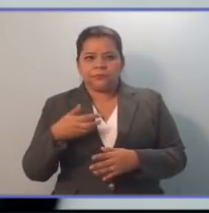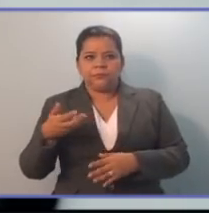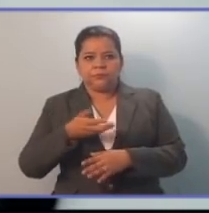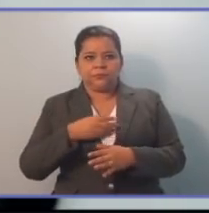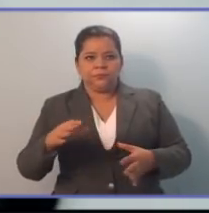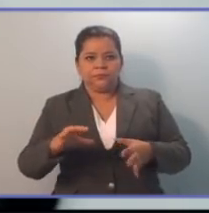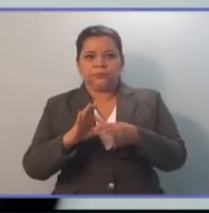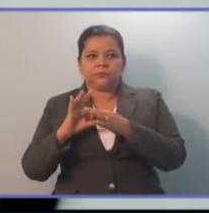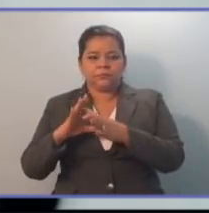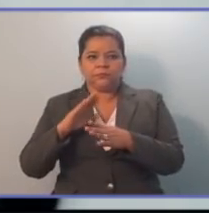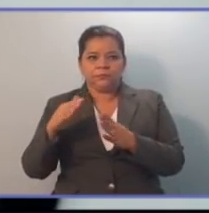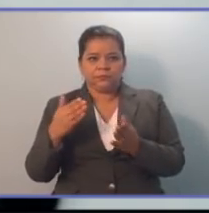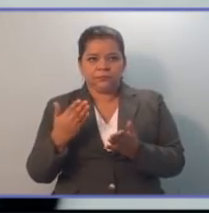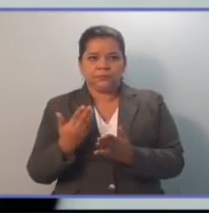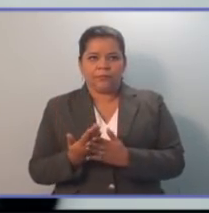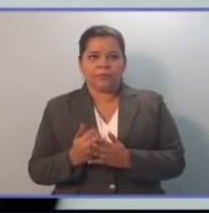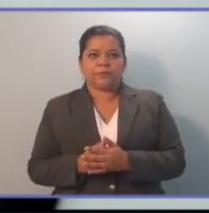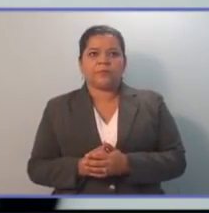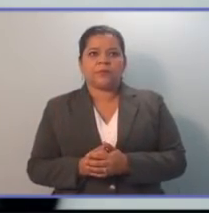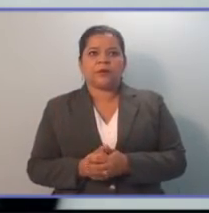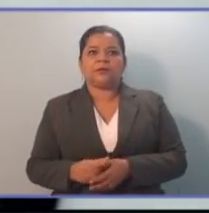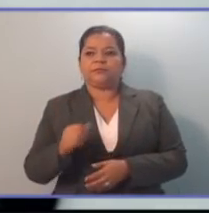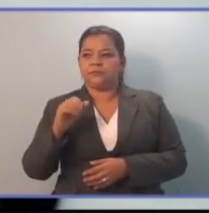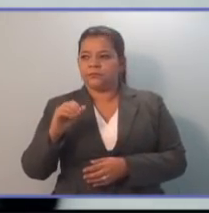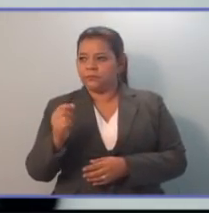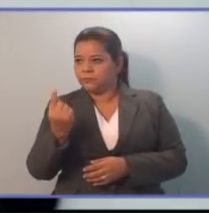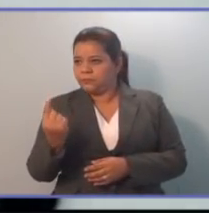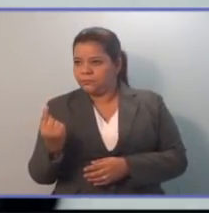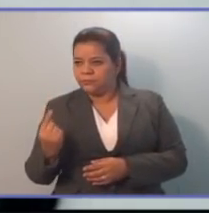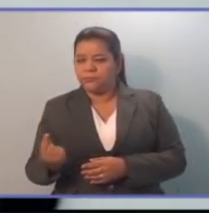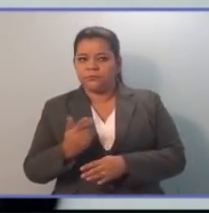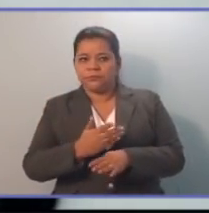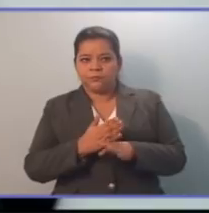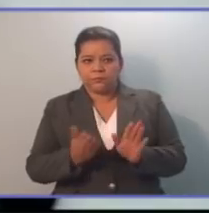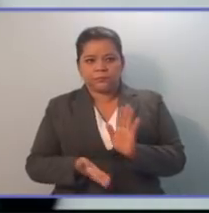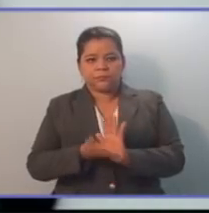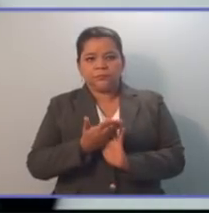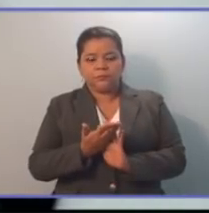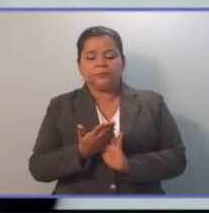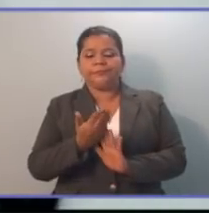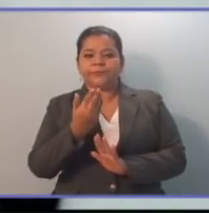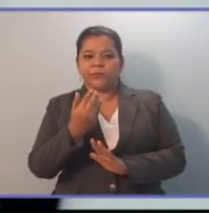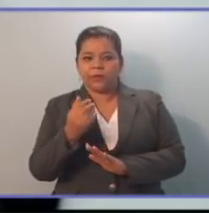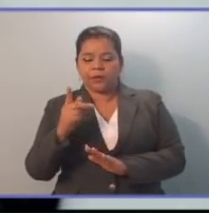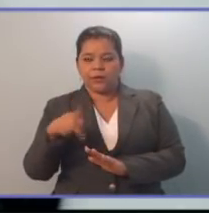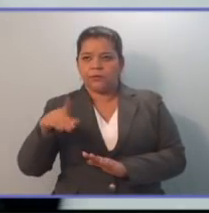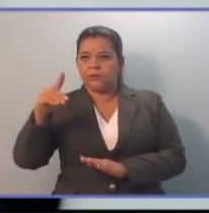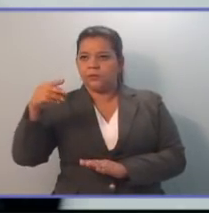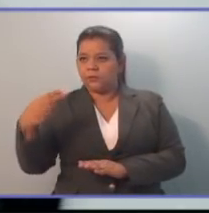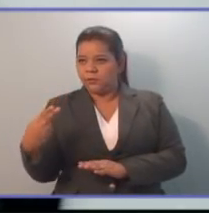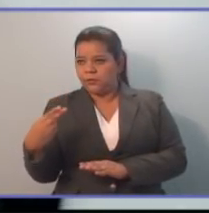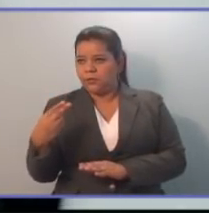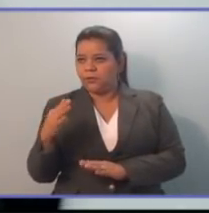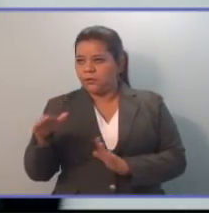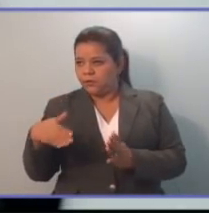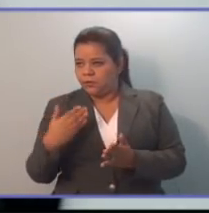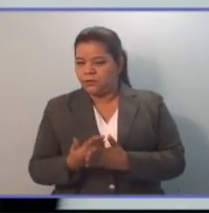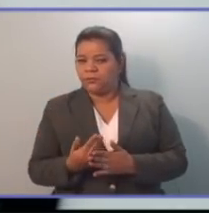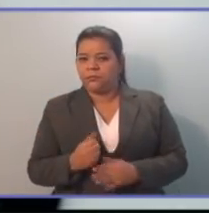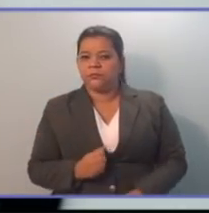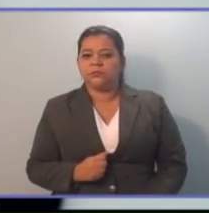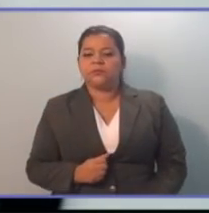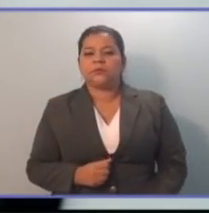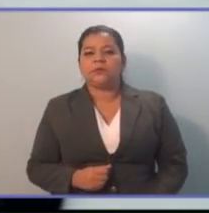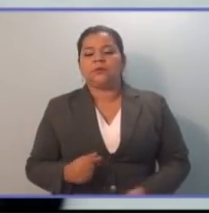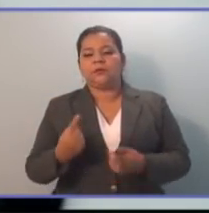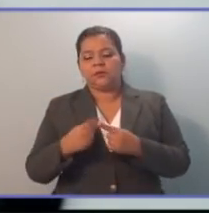coordinadora nacional de defensores. Fui la primera coordinadora nacional de defensores y defensoras. Y eso